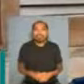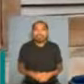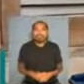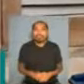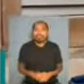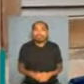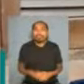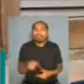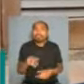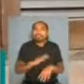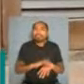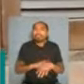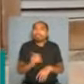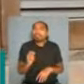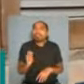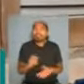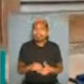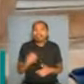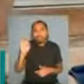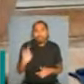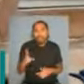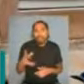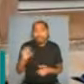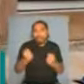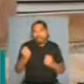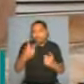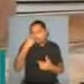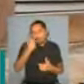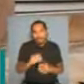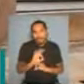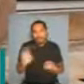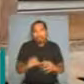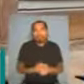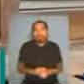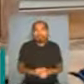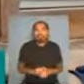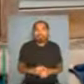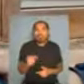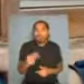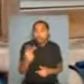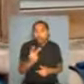Solamente un conductor, ambos masculinos mayor de edad. ¿Están en buen estado ellos? Ellos sí fueron dados de alto.